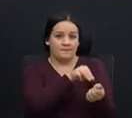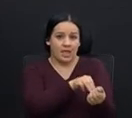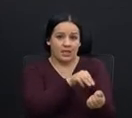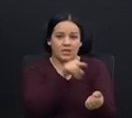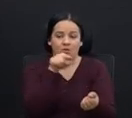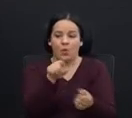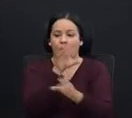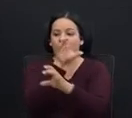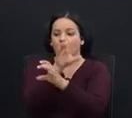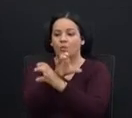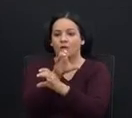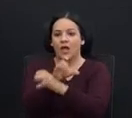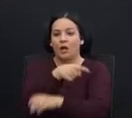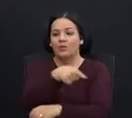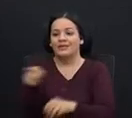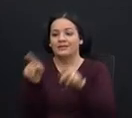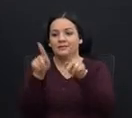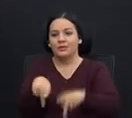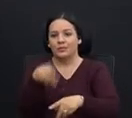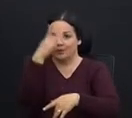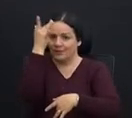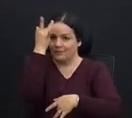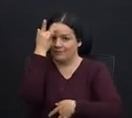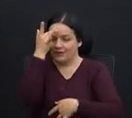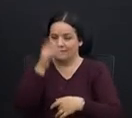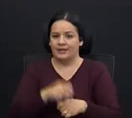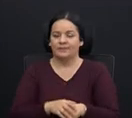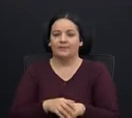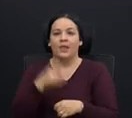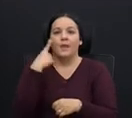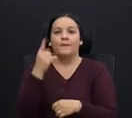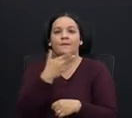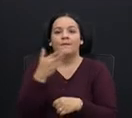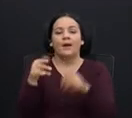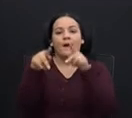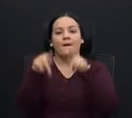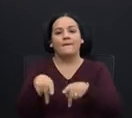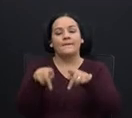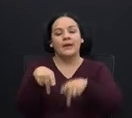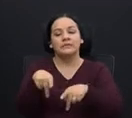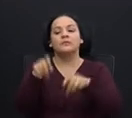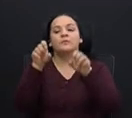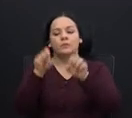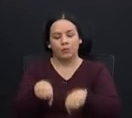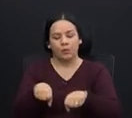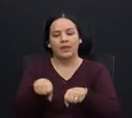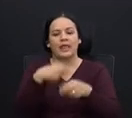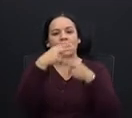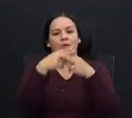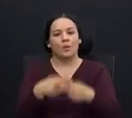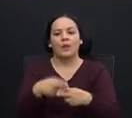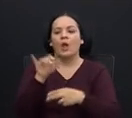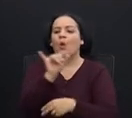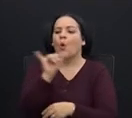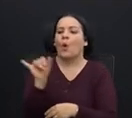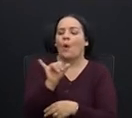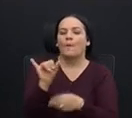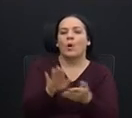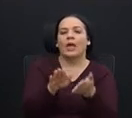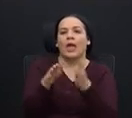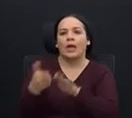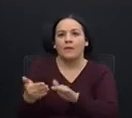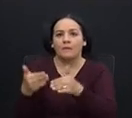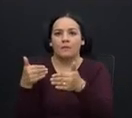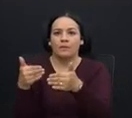de los pacientes. Para que un paciente pueda ser calificado como terminal, se deben cumplir